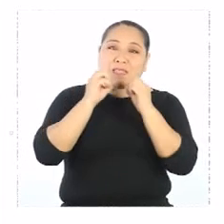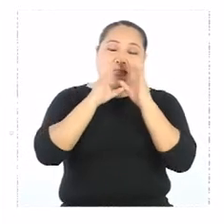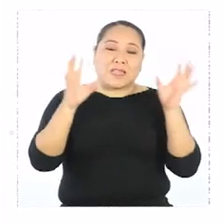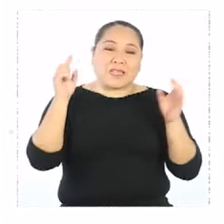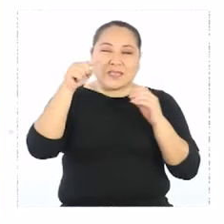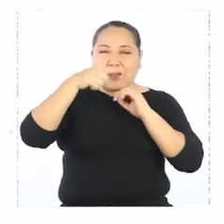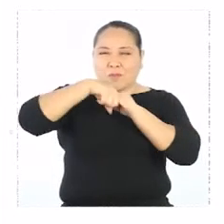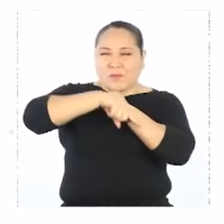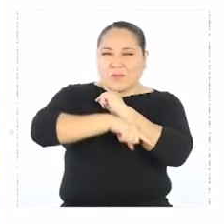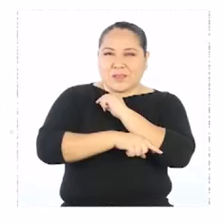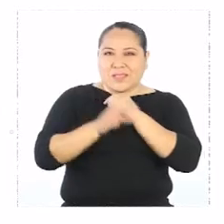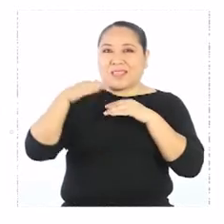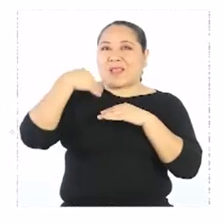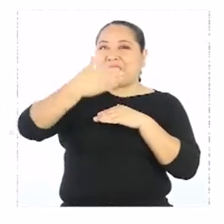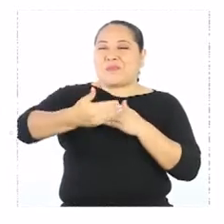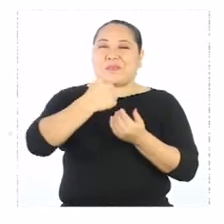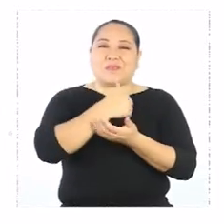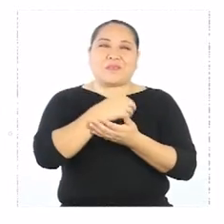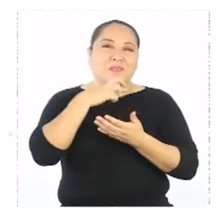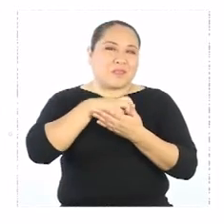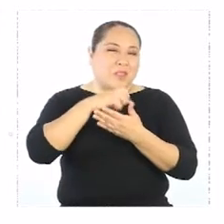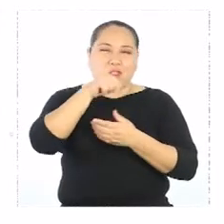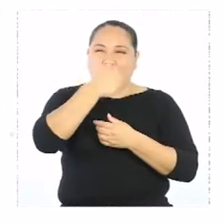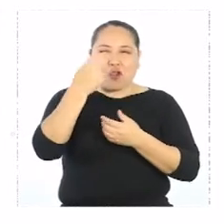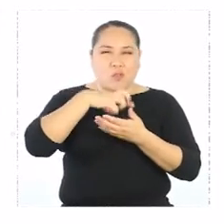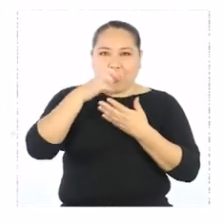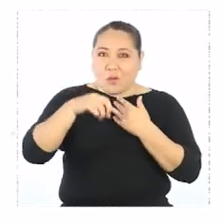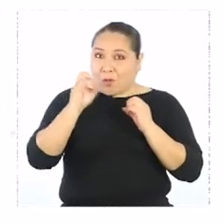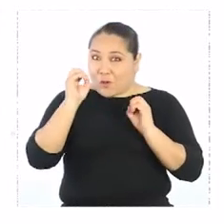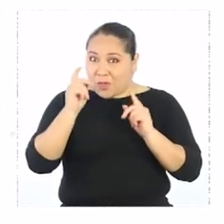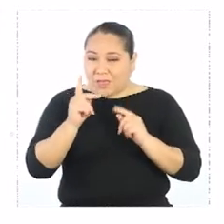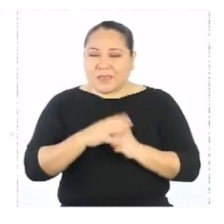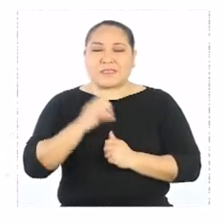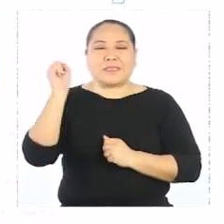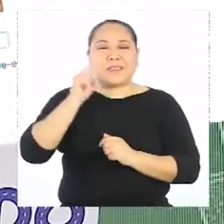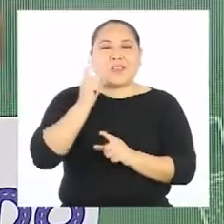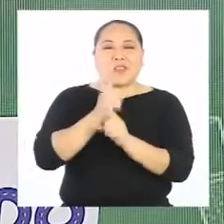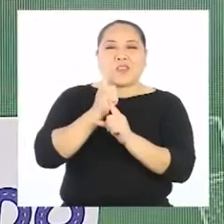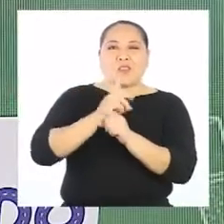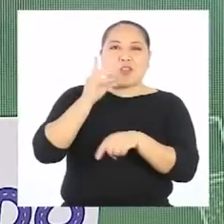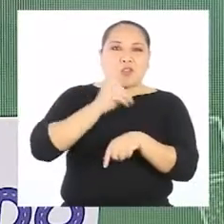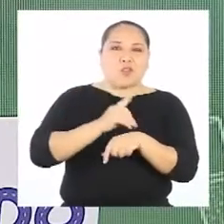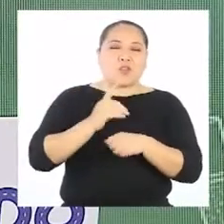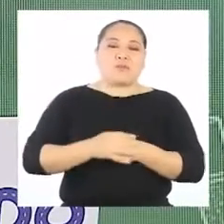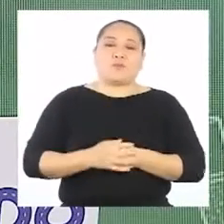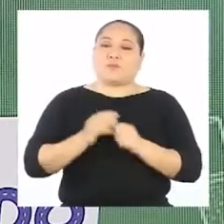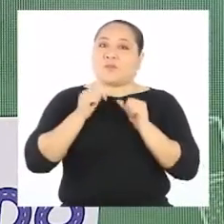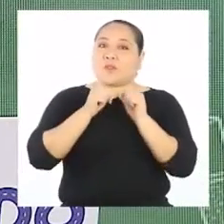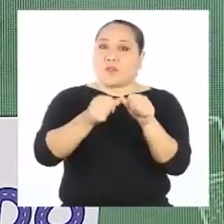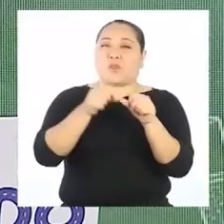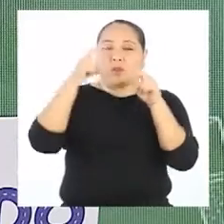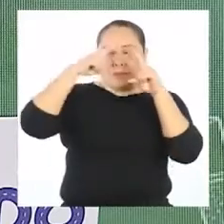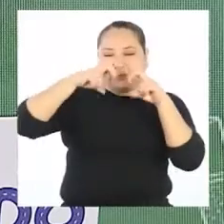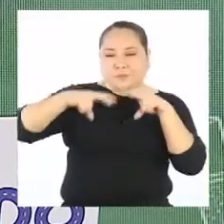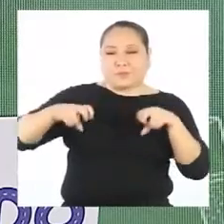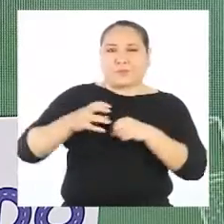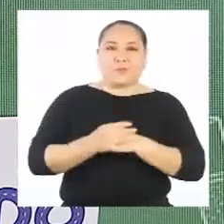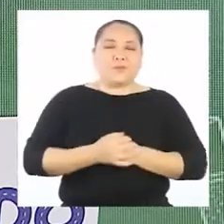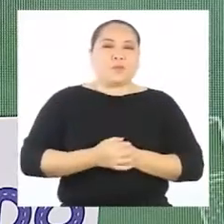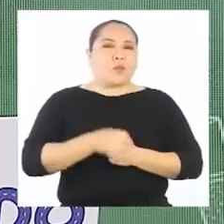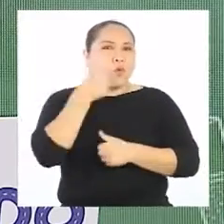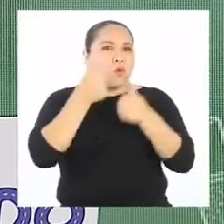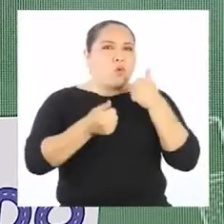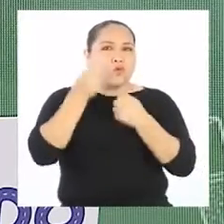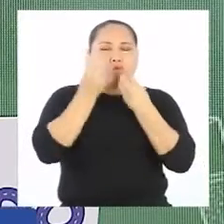días. Sobre esto profundizaremos en un siguiente programa. ¿Te parece? Está bien, doctora. Entonces continuamos con